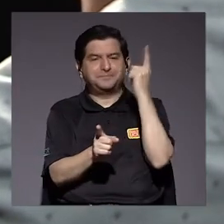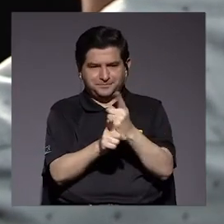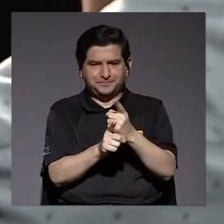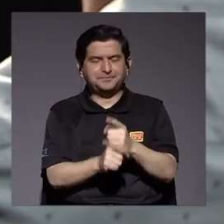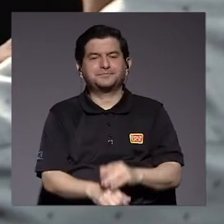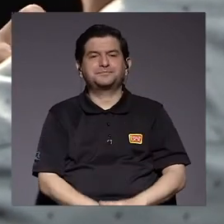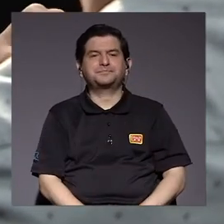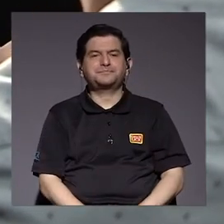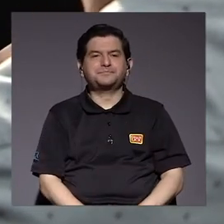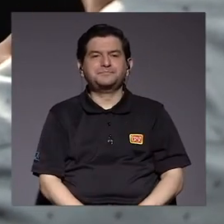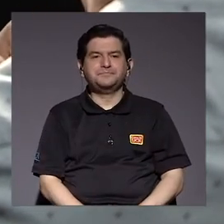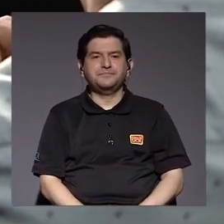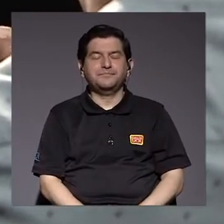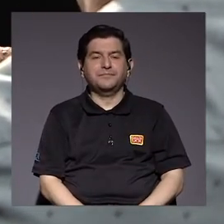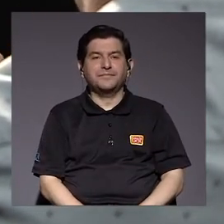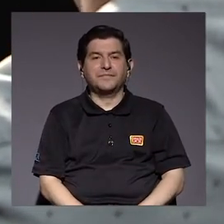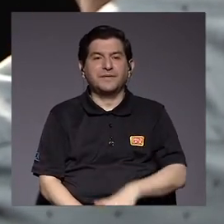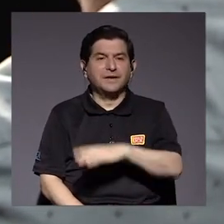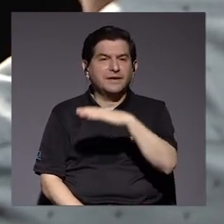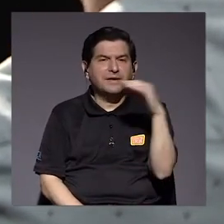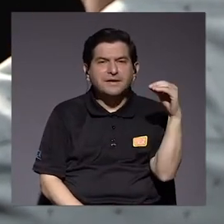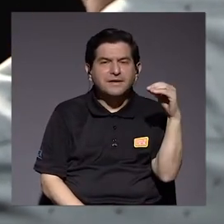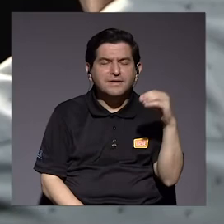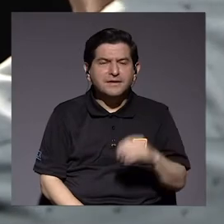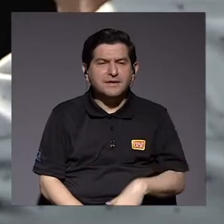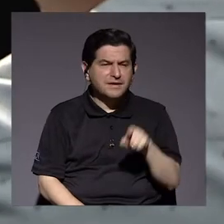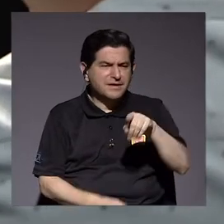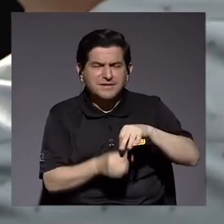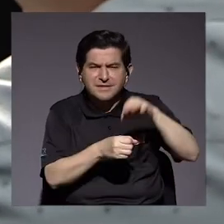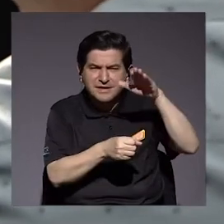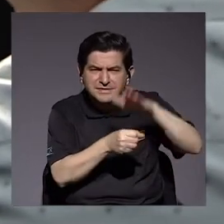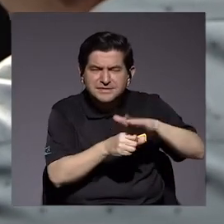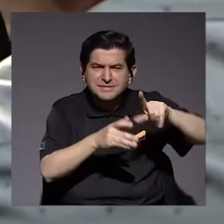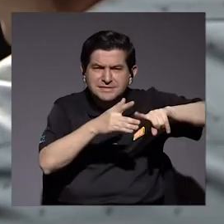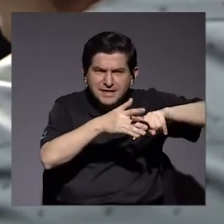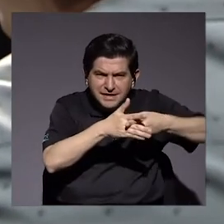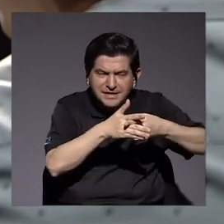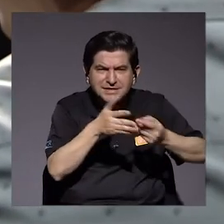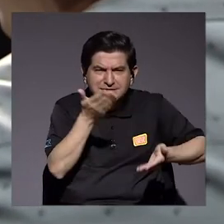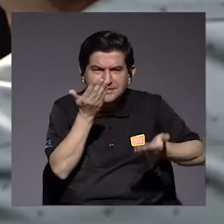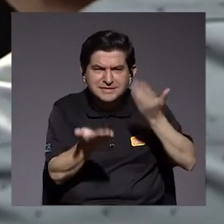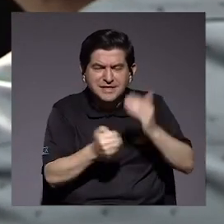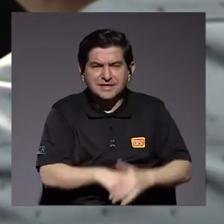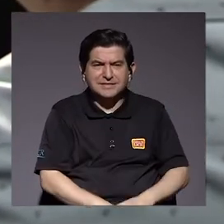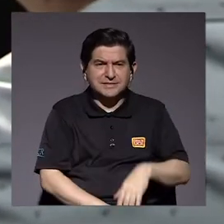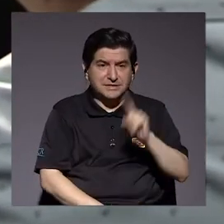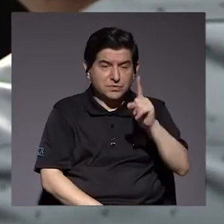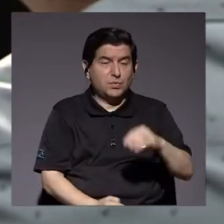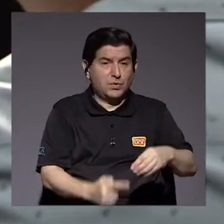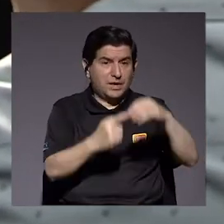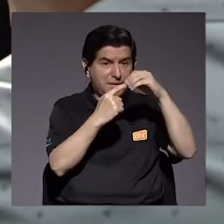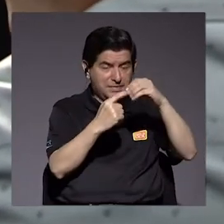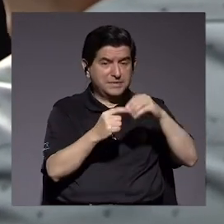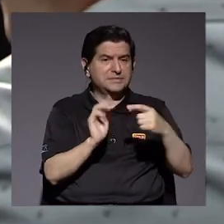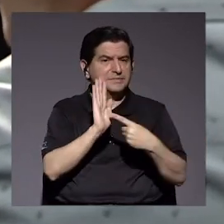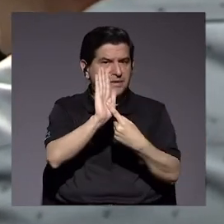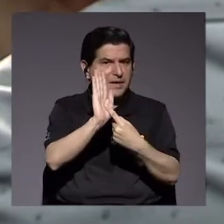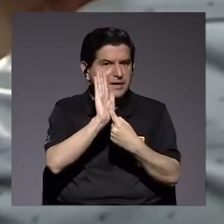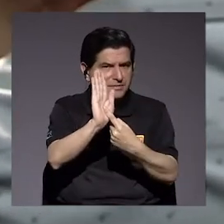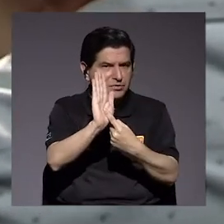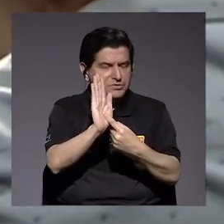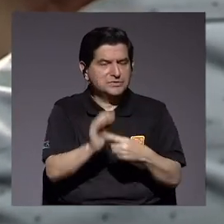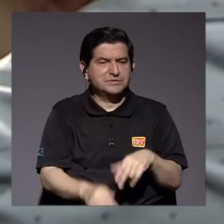Exactamente. Sí. Quiero que hablemos de estas semillas y tal vez iniciar con esta que es una de las principales que le voy a